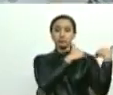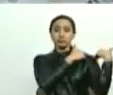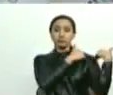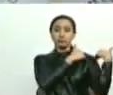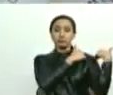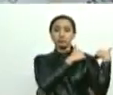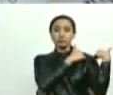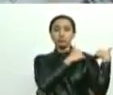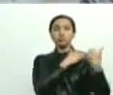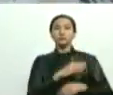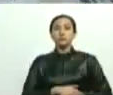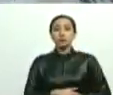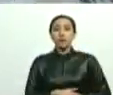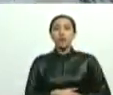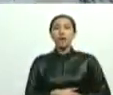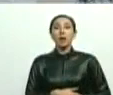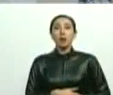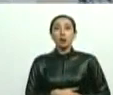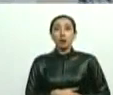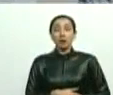dar privilegios,